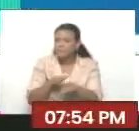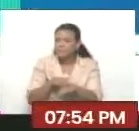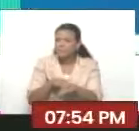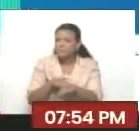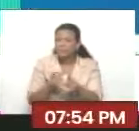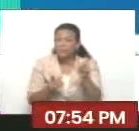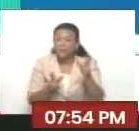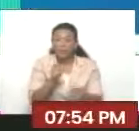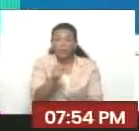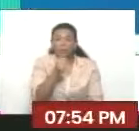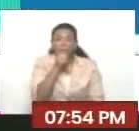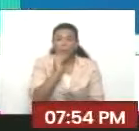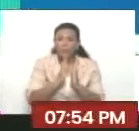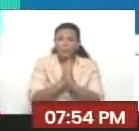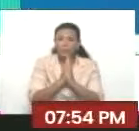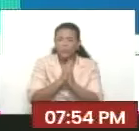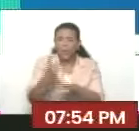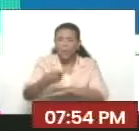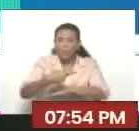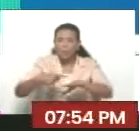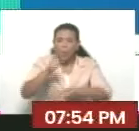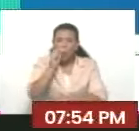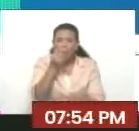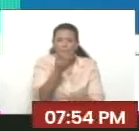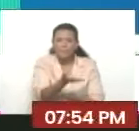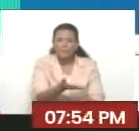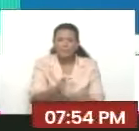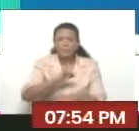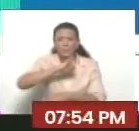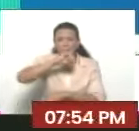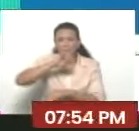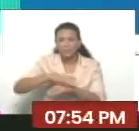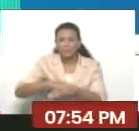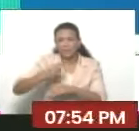Un micrófono, por favor, para el gobernador.